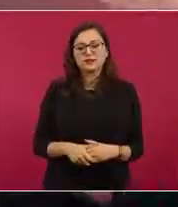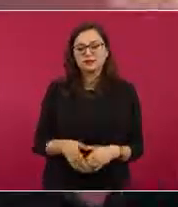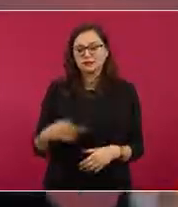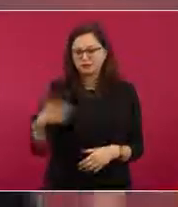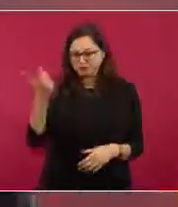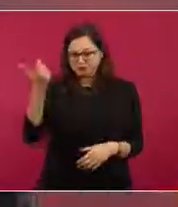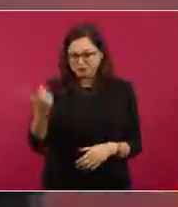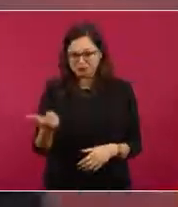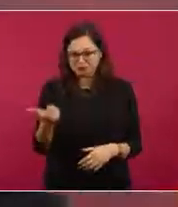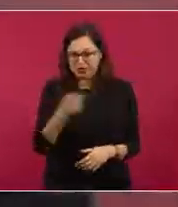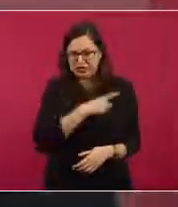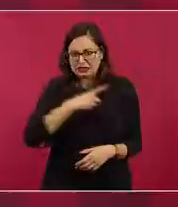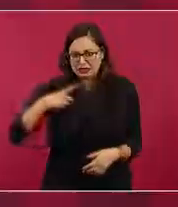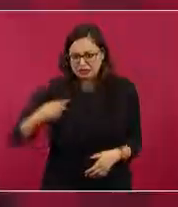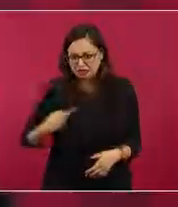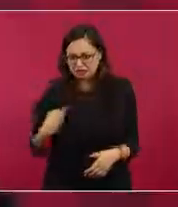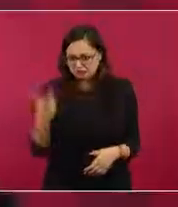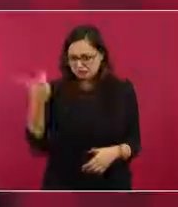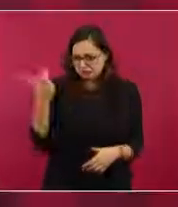igual